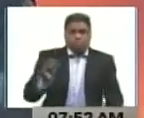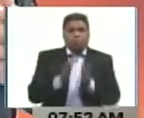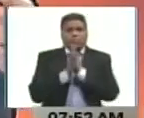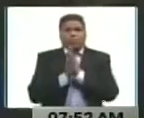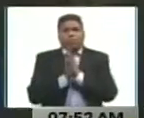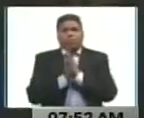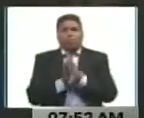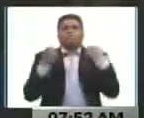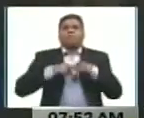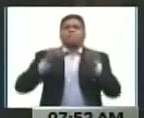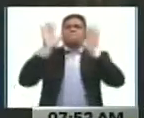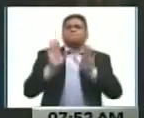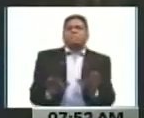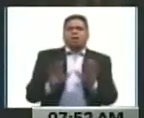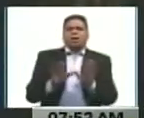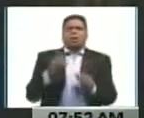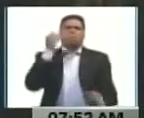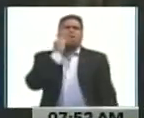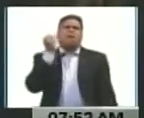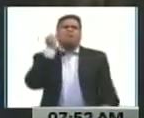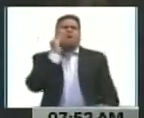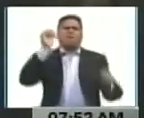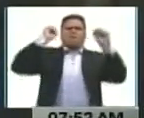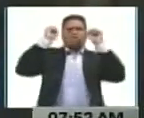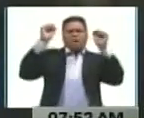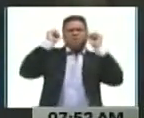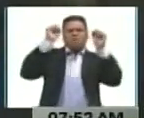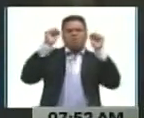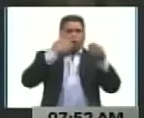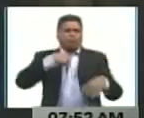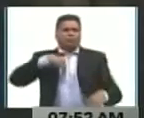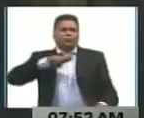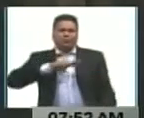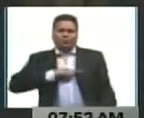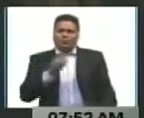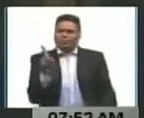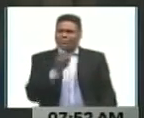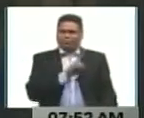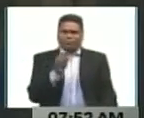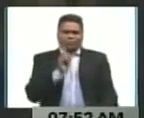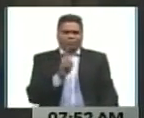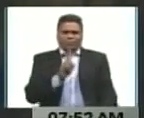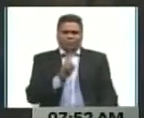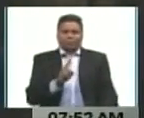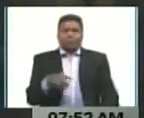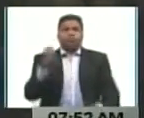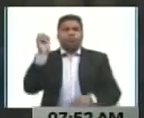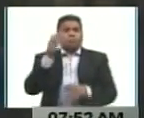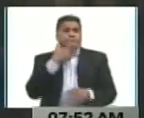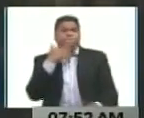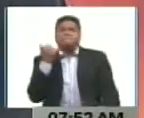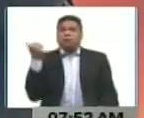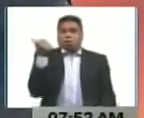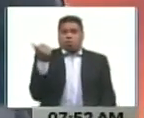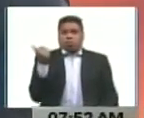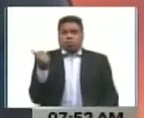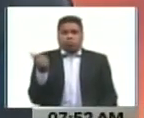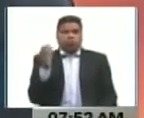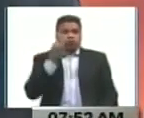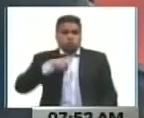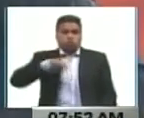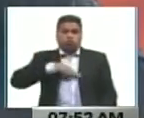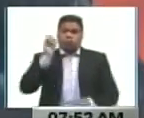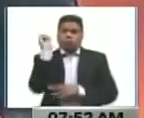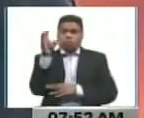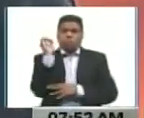guarimbas, el presidente Nicolás Maduro convoca el Congreso de la Patria. Entonces ahí hay una diferencia